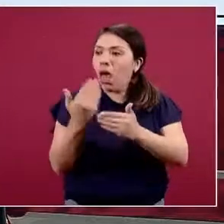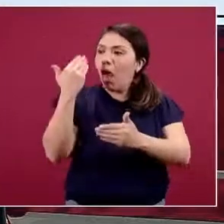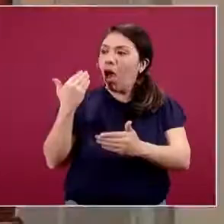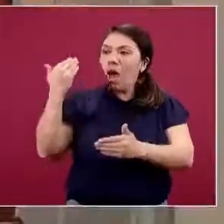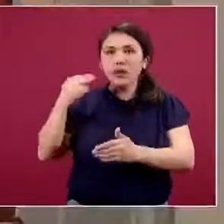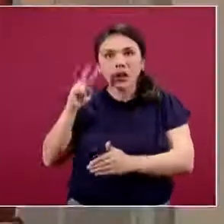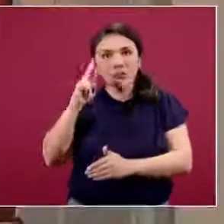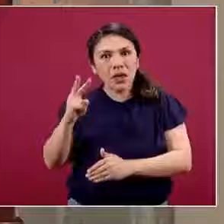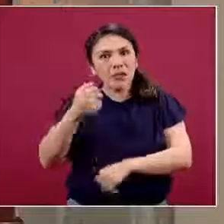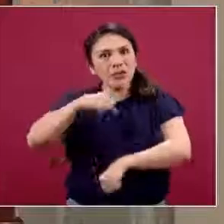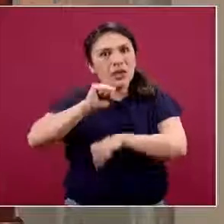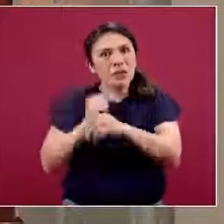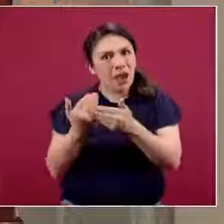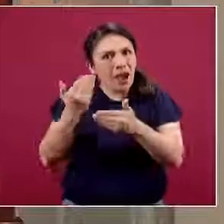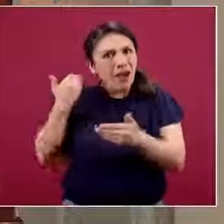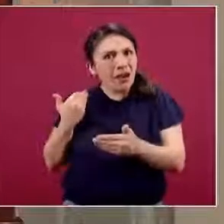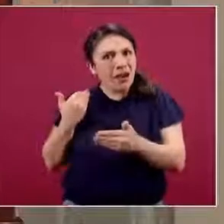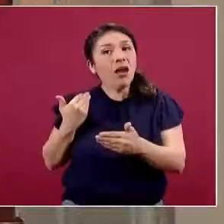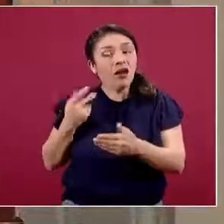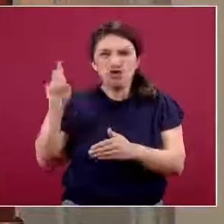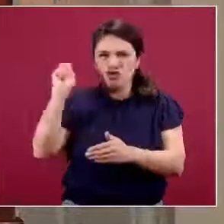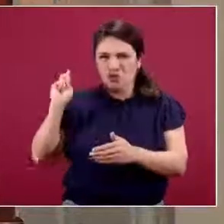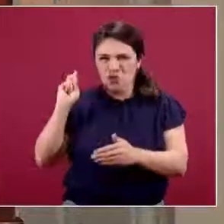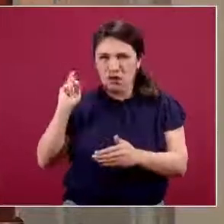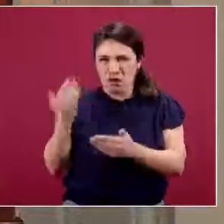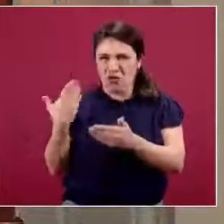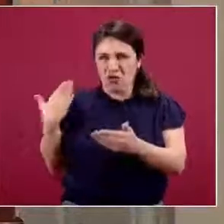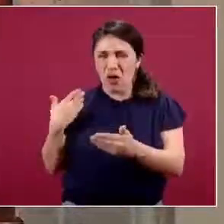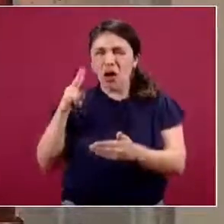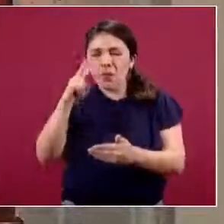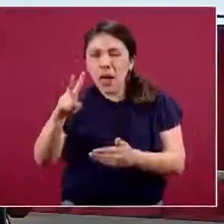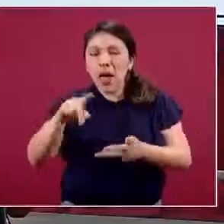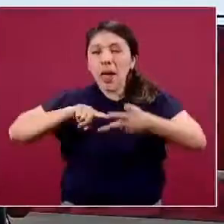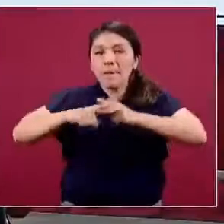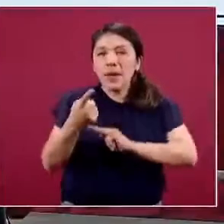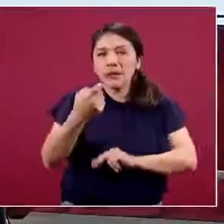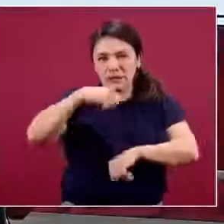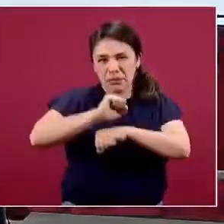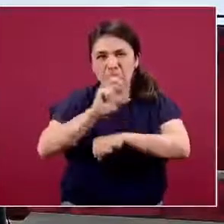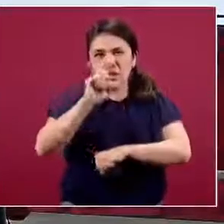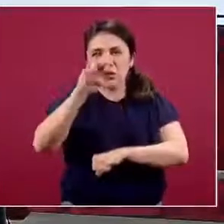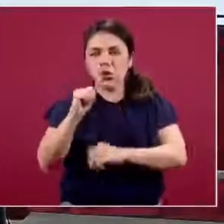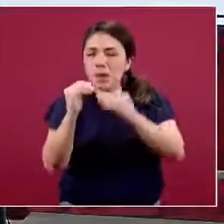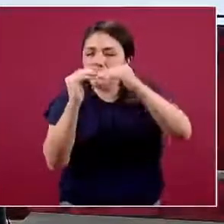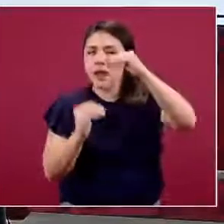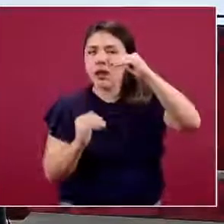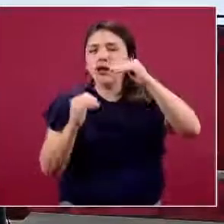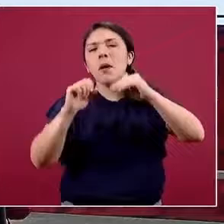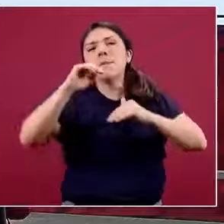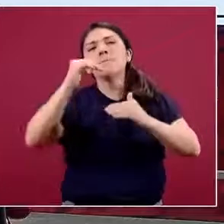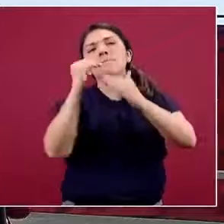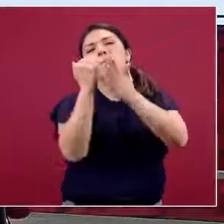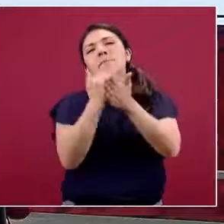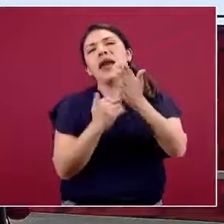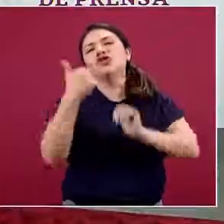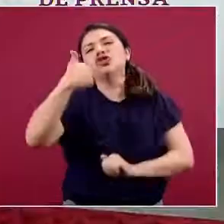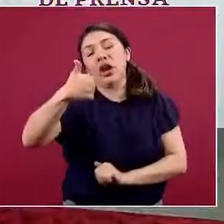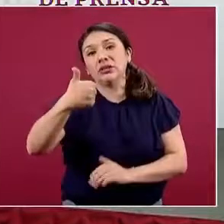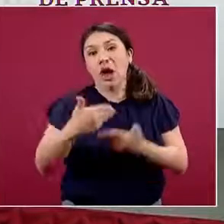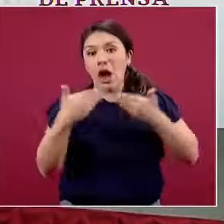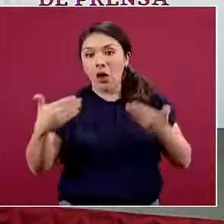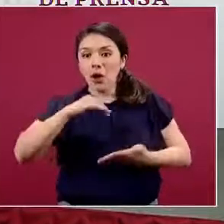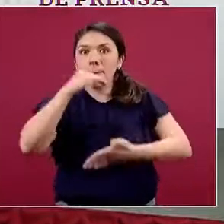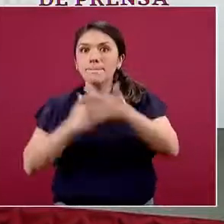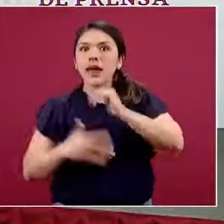el que abrimos la semana pasada. El domingo pasado abrimos la semana 39 con un descenso de menos 6. Hoy estamos abriendo